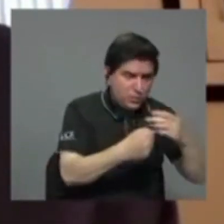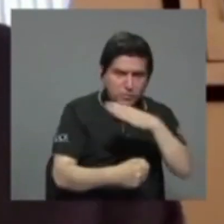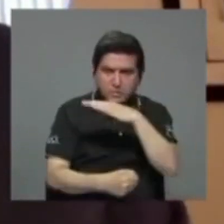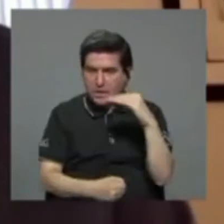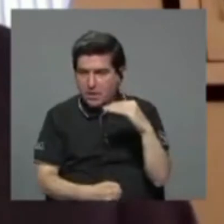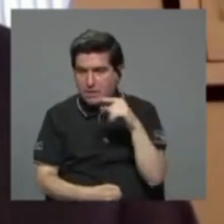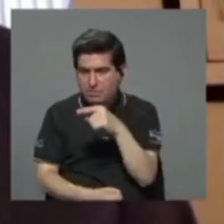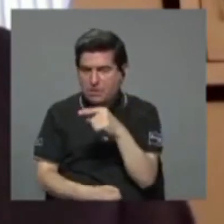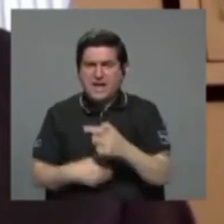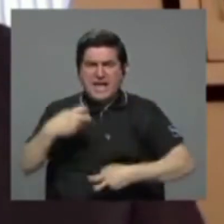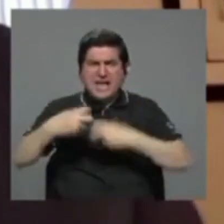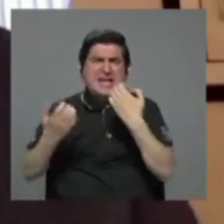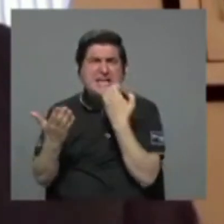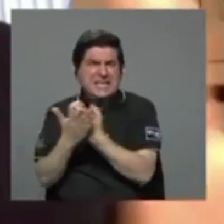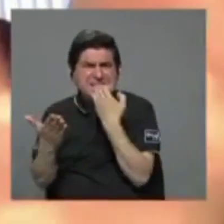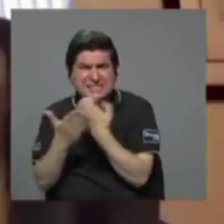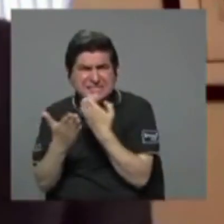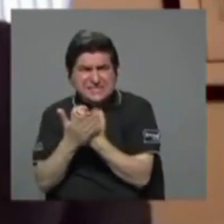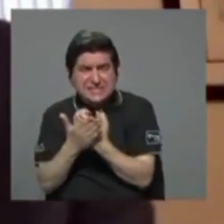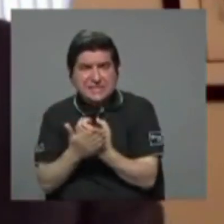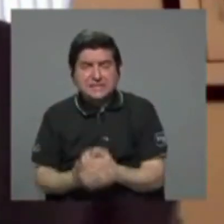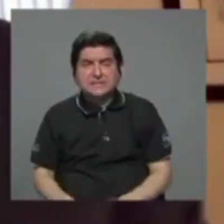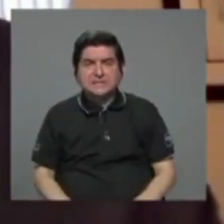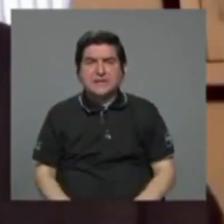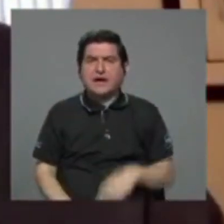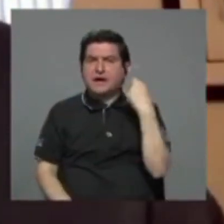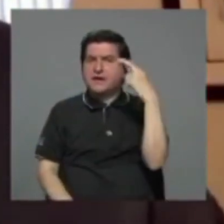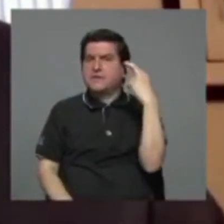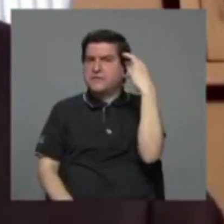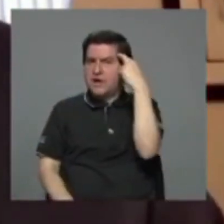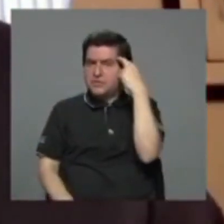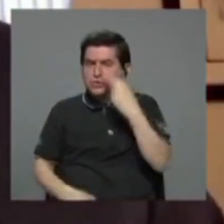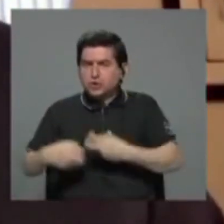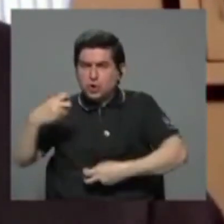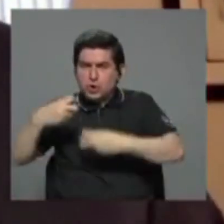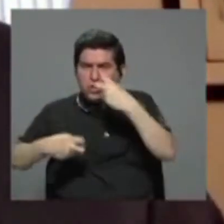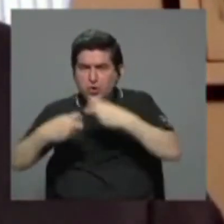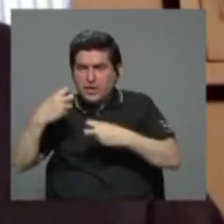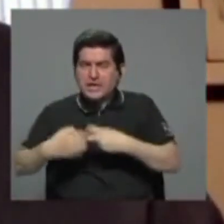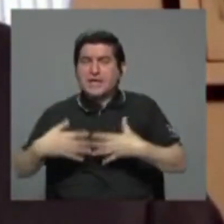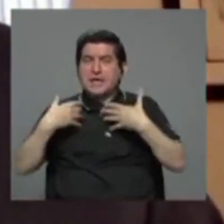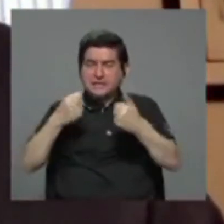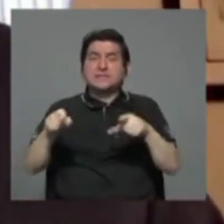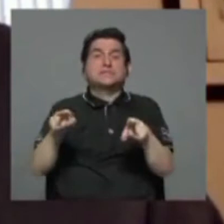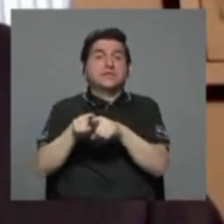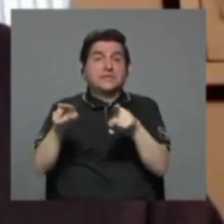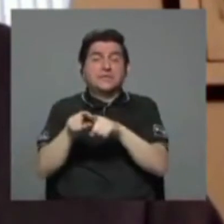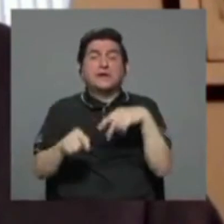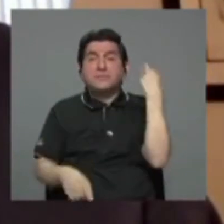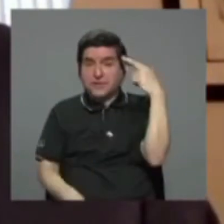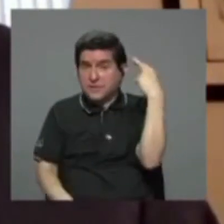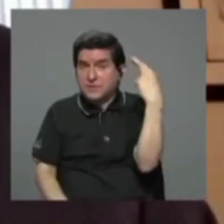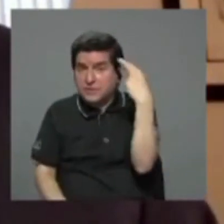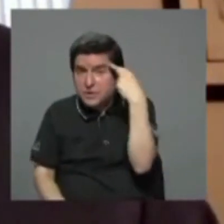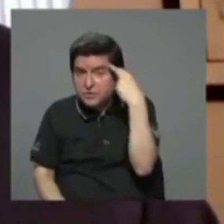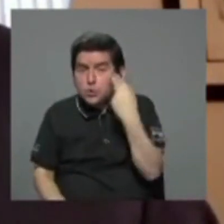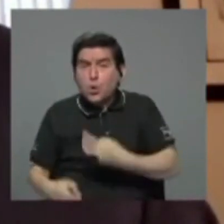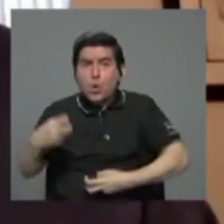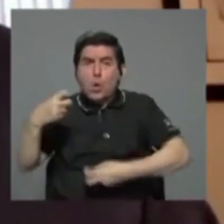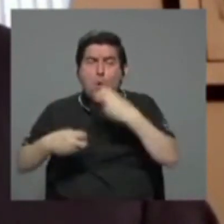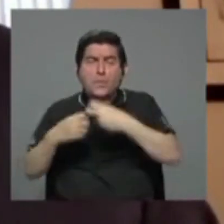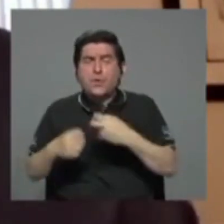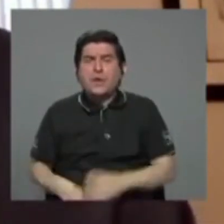lado crisis económica, en gran medida producto de la crisis sanitaria, pero también producto de los